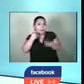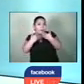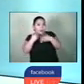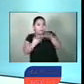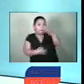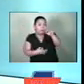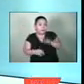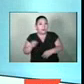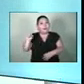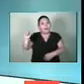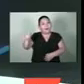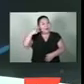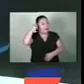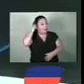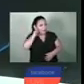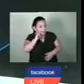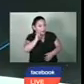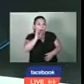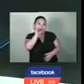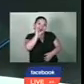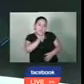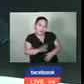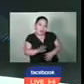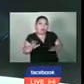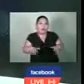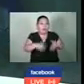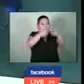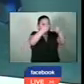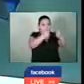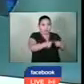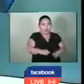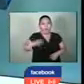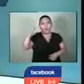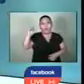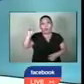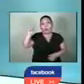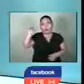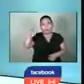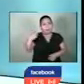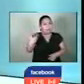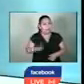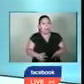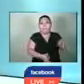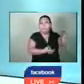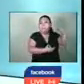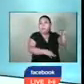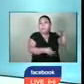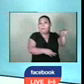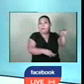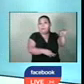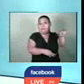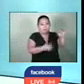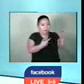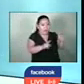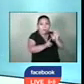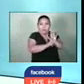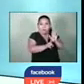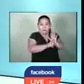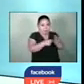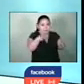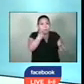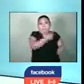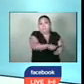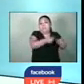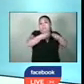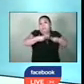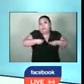quiero mencionarles que el exfuncionario mencionó que la Corte Suprema de Justicia le emitió una justificación o una constancia